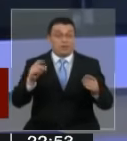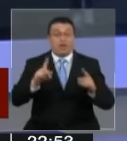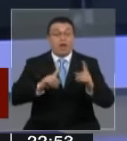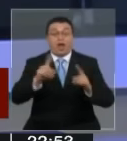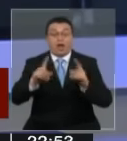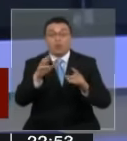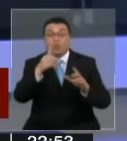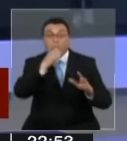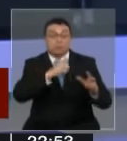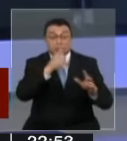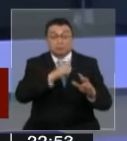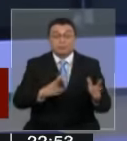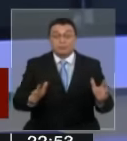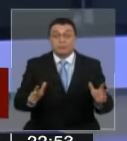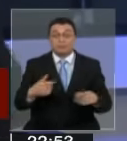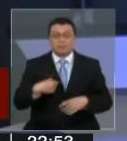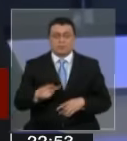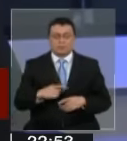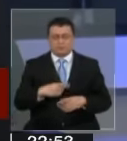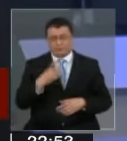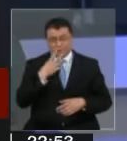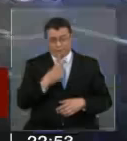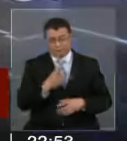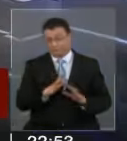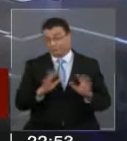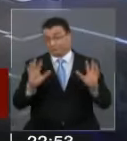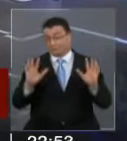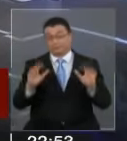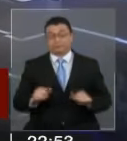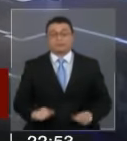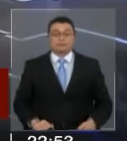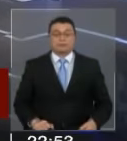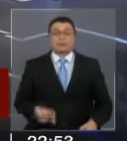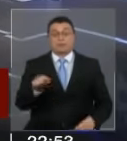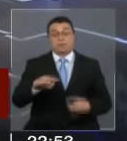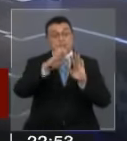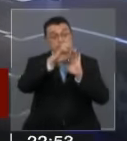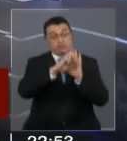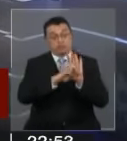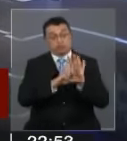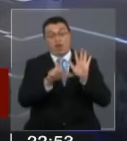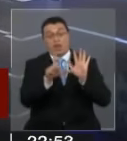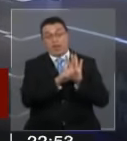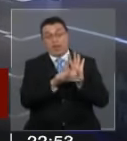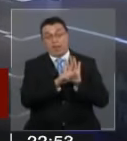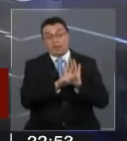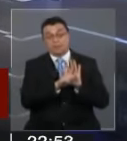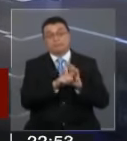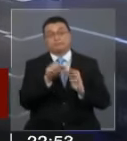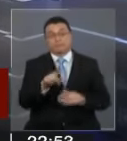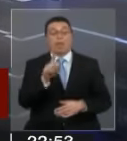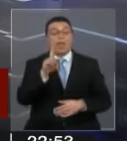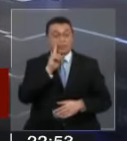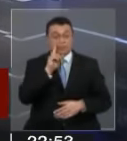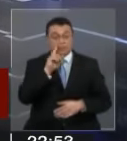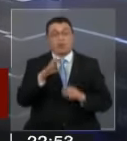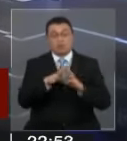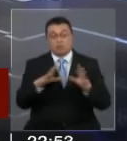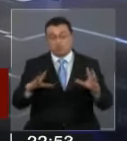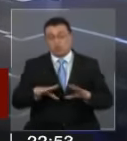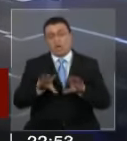está escondida. No, yo encuentro muy... Complementaría de que el proyecto de ley, que tuvo bastante